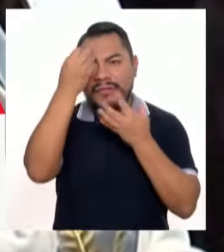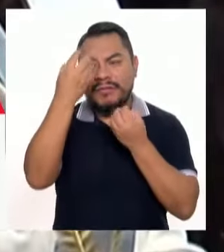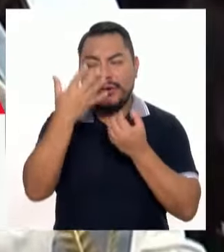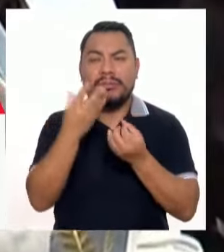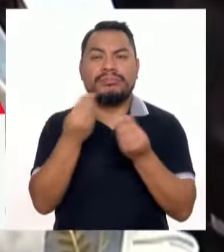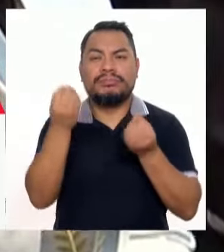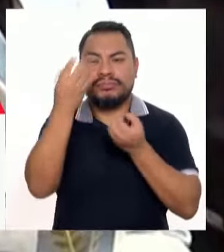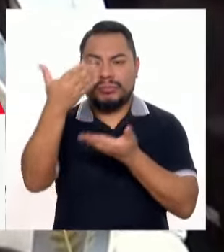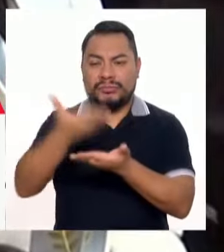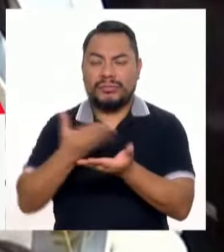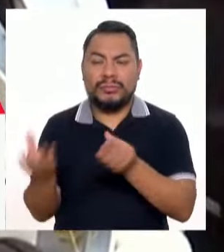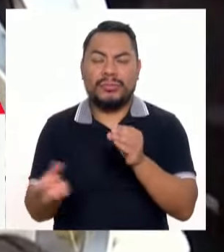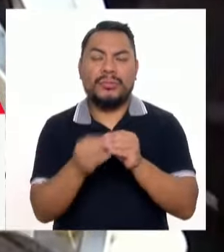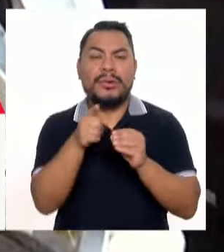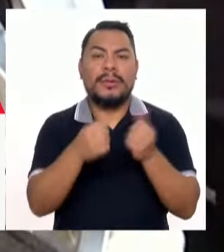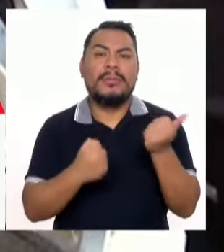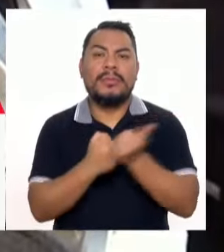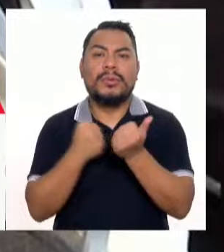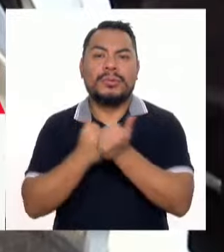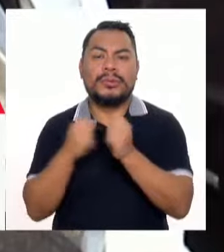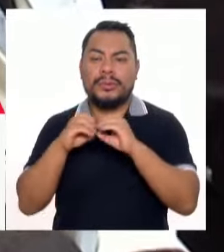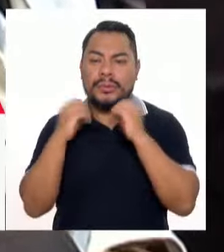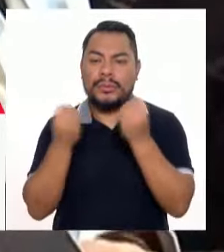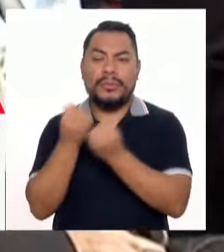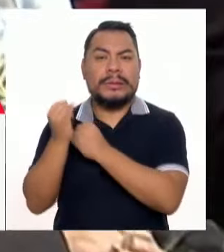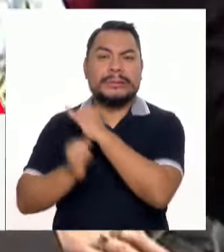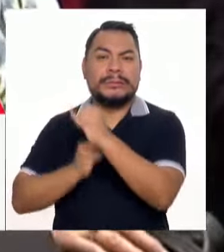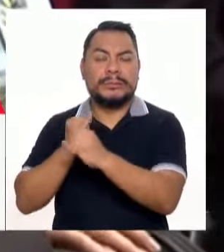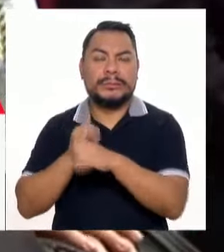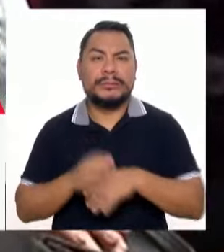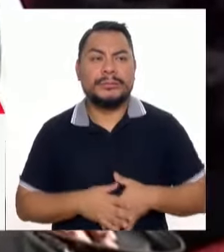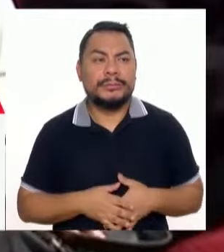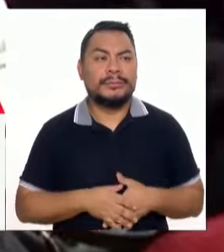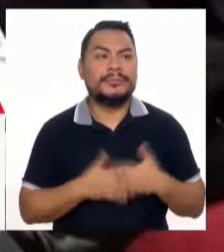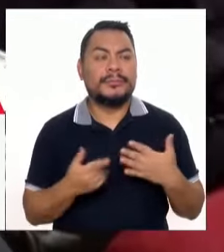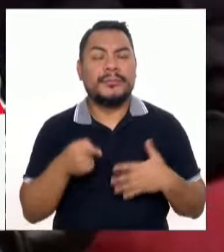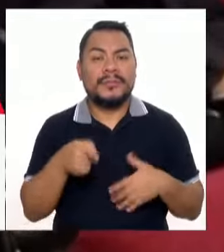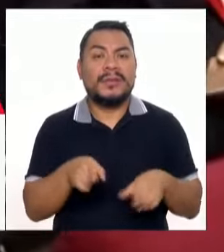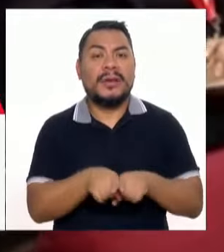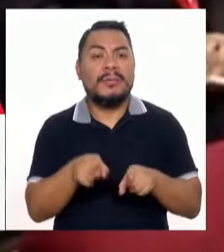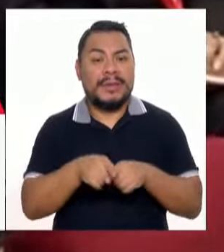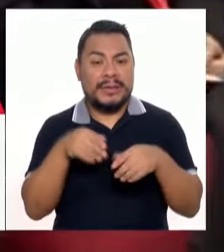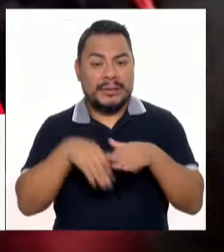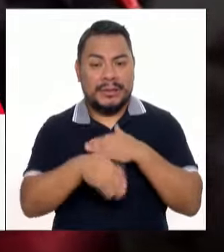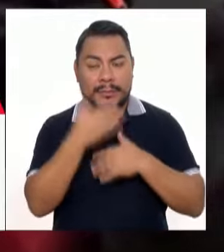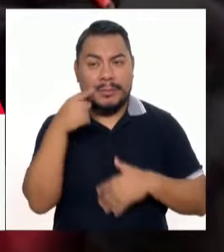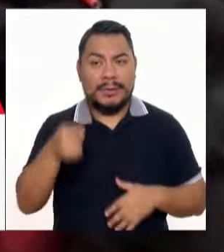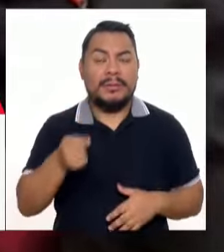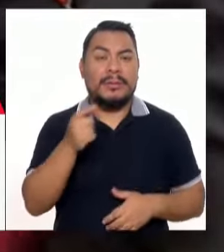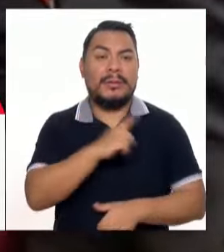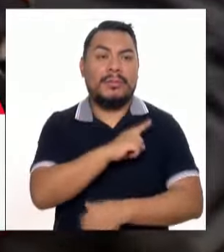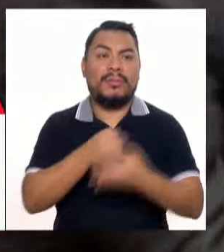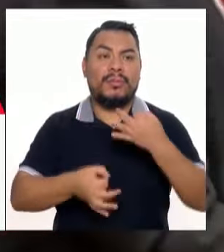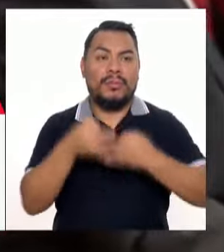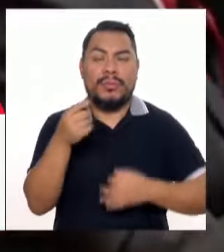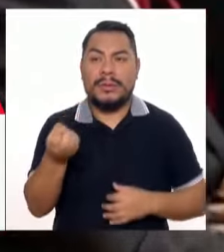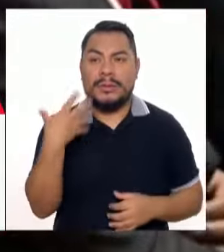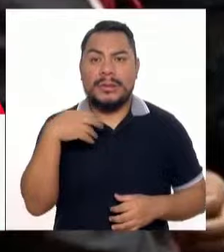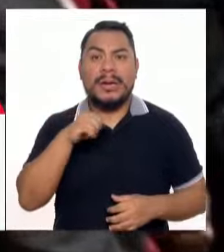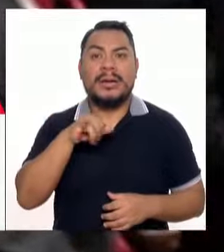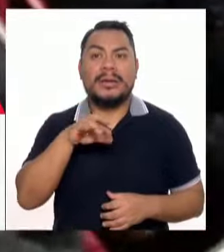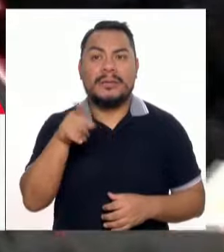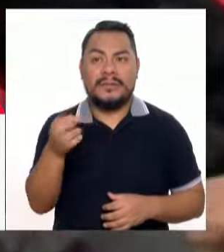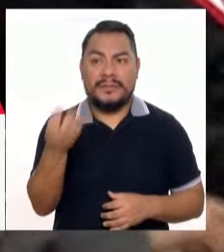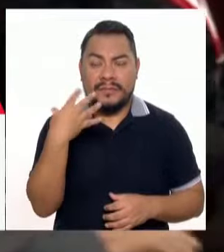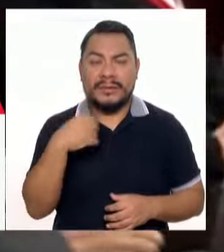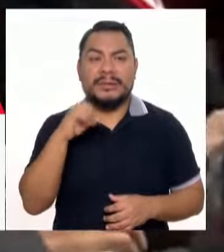apoyo de la cooperación internacional. Las mejoras en gestión interna, también lo que señalaba el presidente del Poder Judicial, Javier Arévalo,